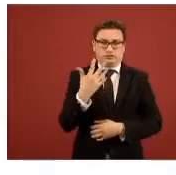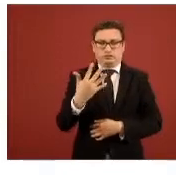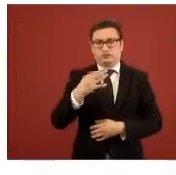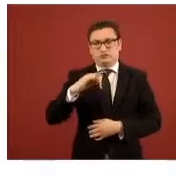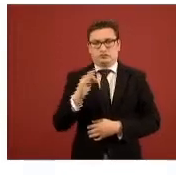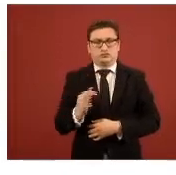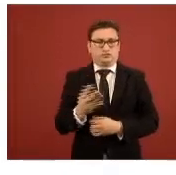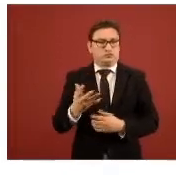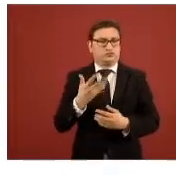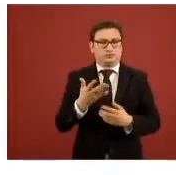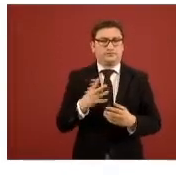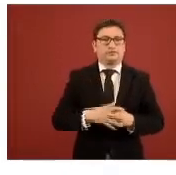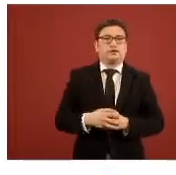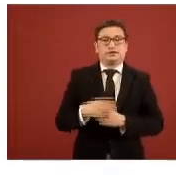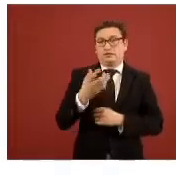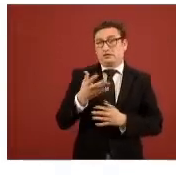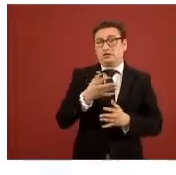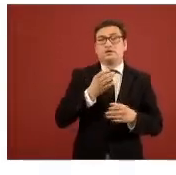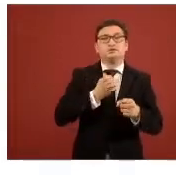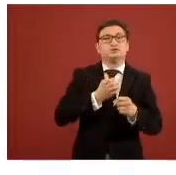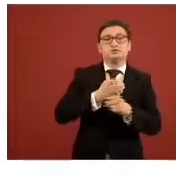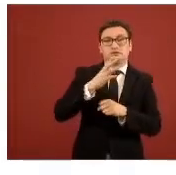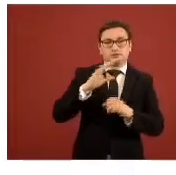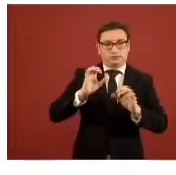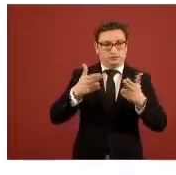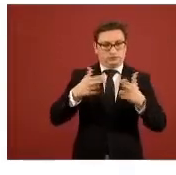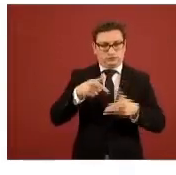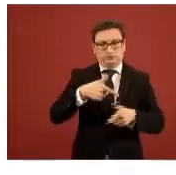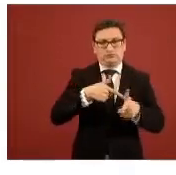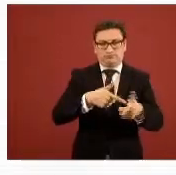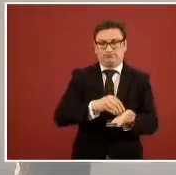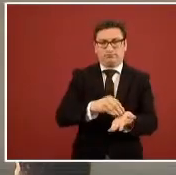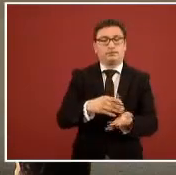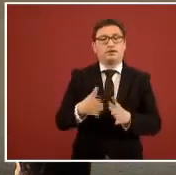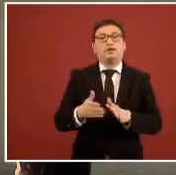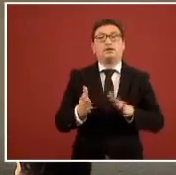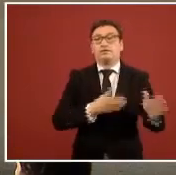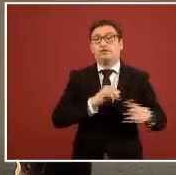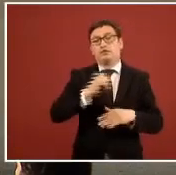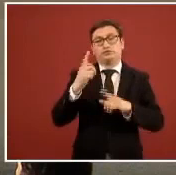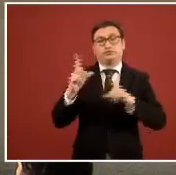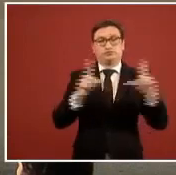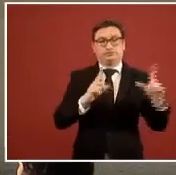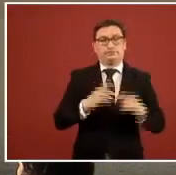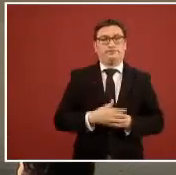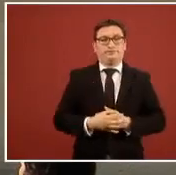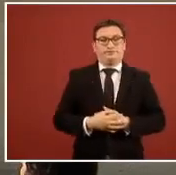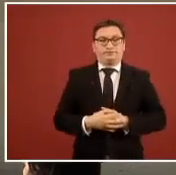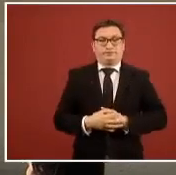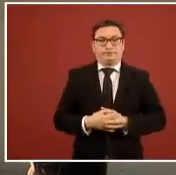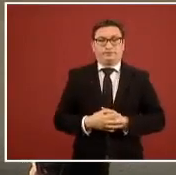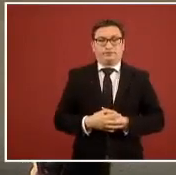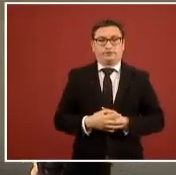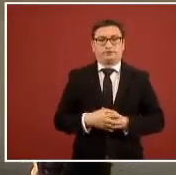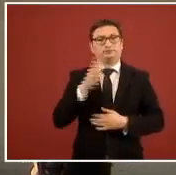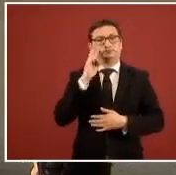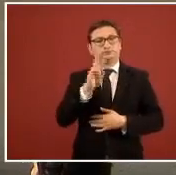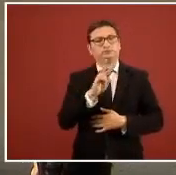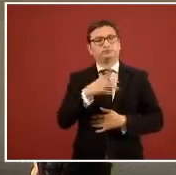0.75, como lo es todavía para el estado de Chiapas. En la siguiente diapositiva integramos